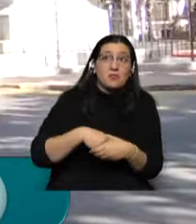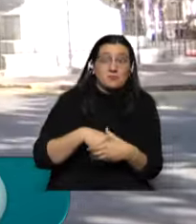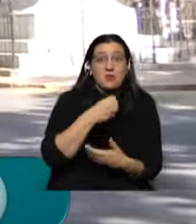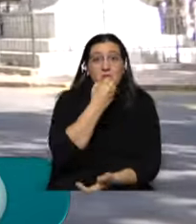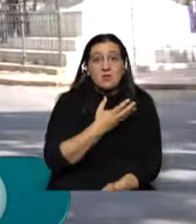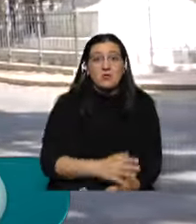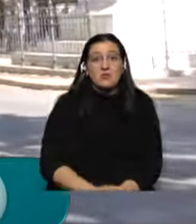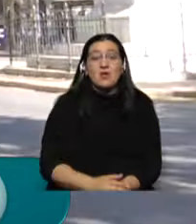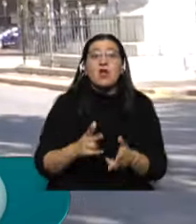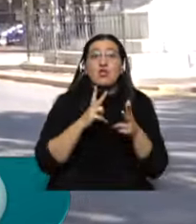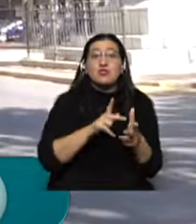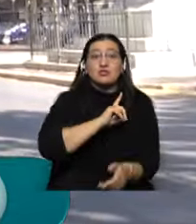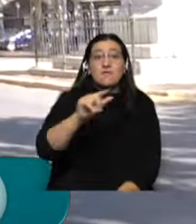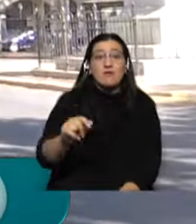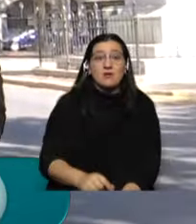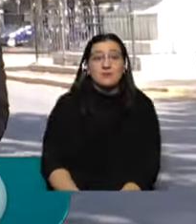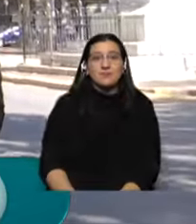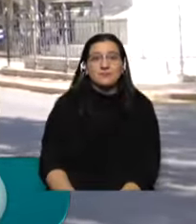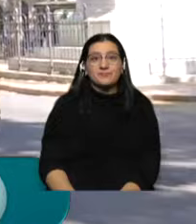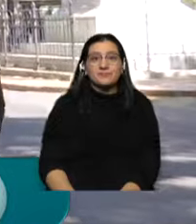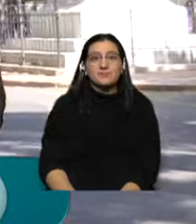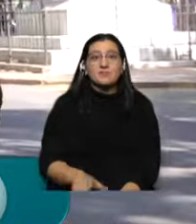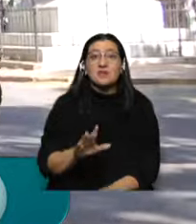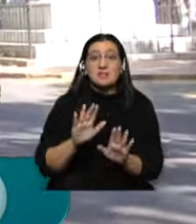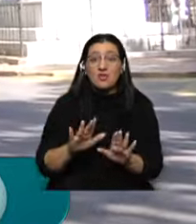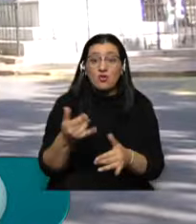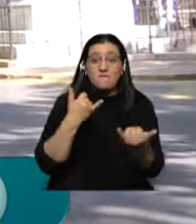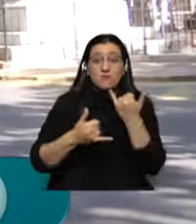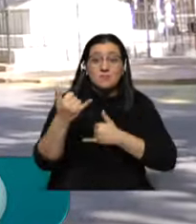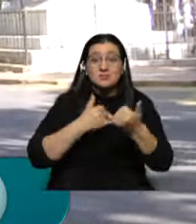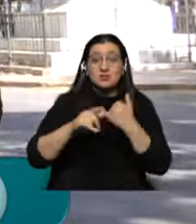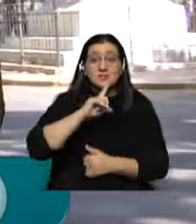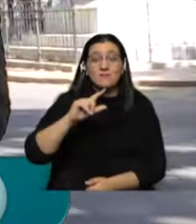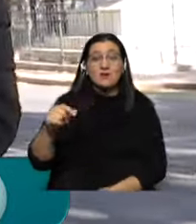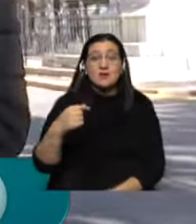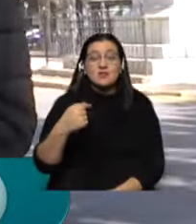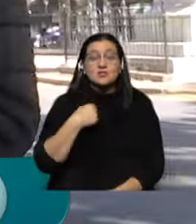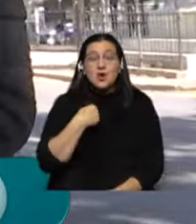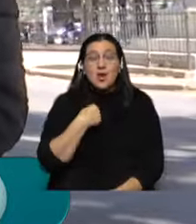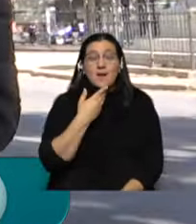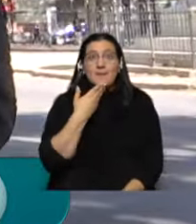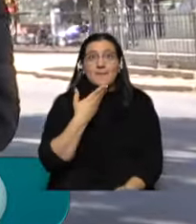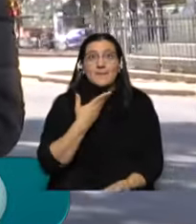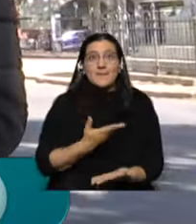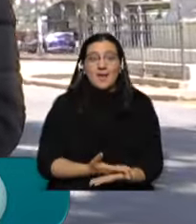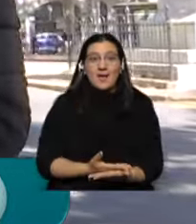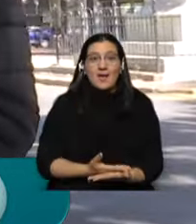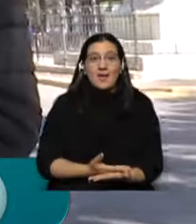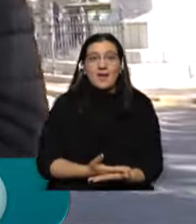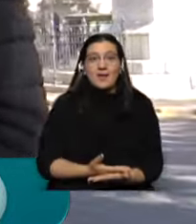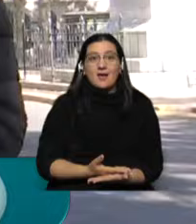Claro, aparte lo dijo y se fue rápidamente. No, dejó la información así en el aire y quedé absolutamente absorto. Yo escucho.